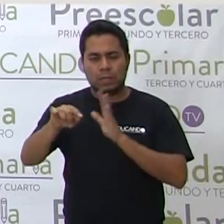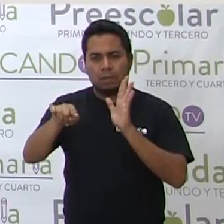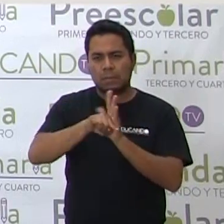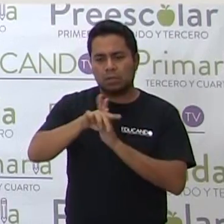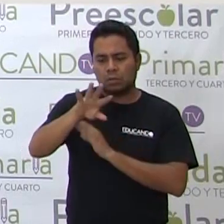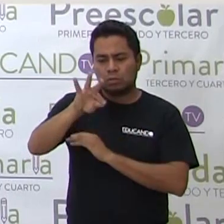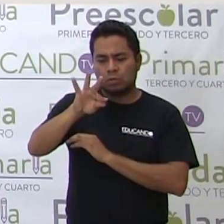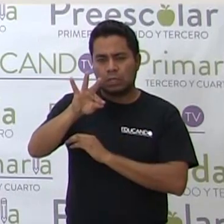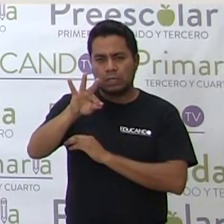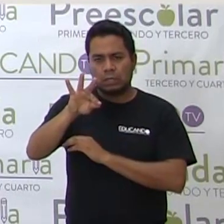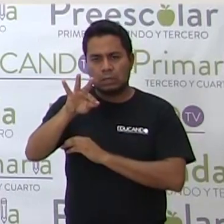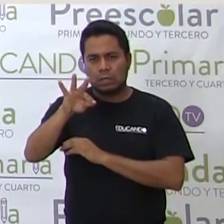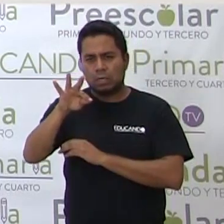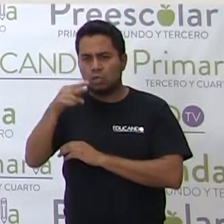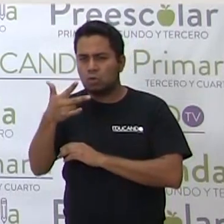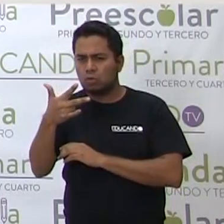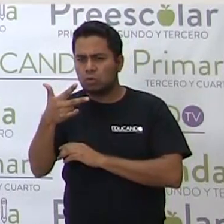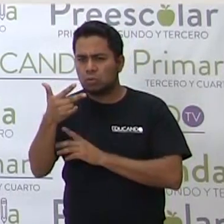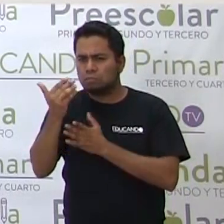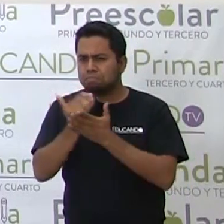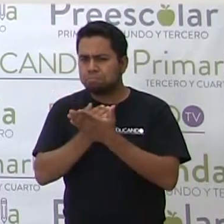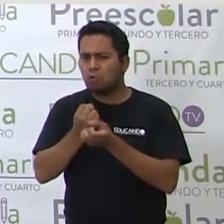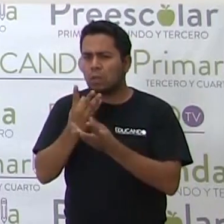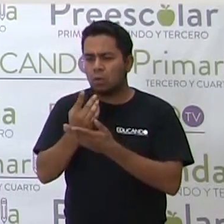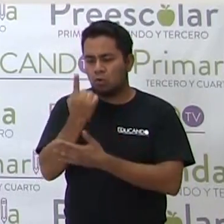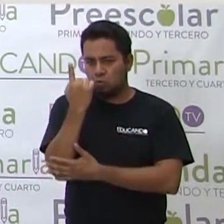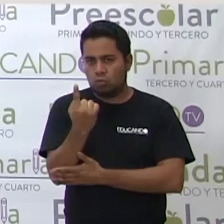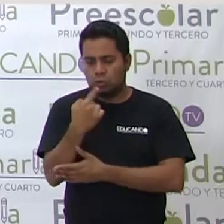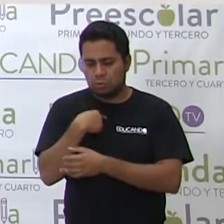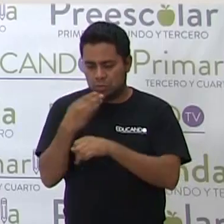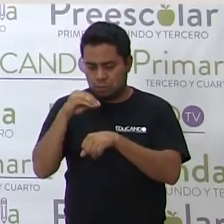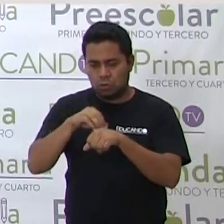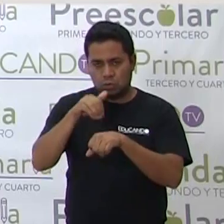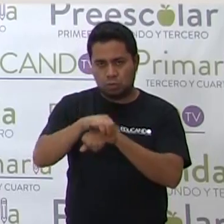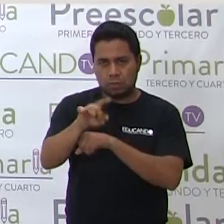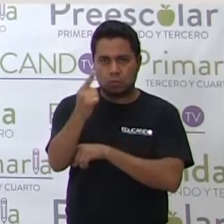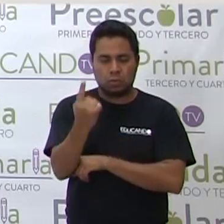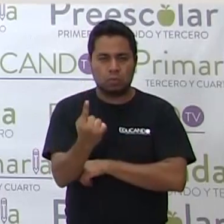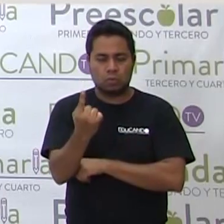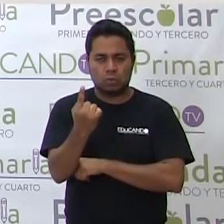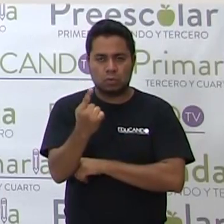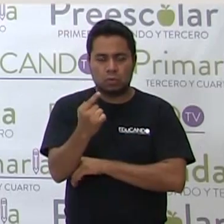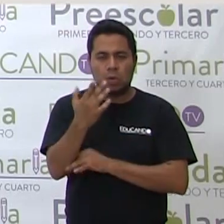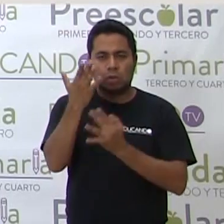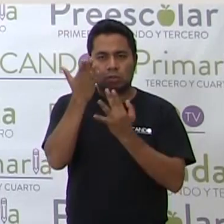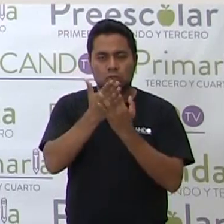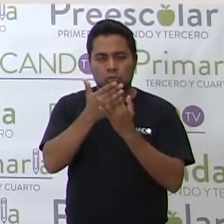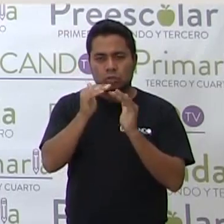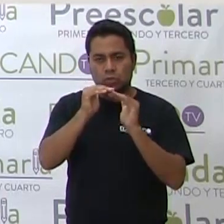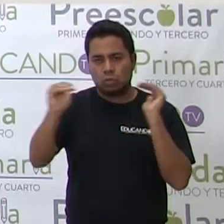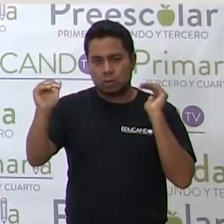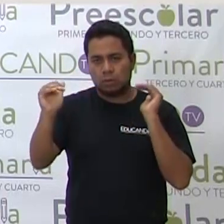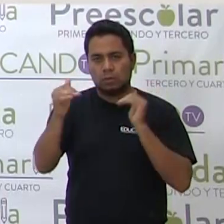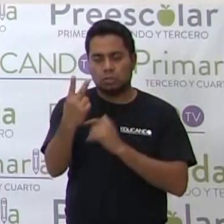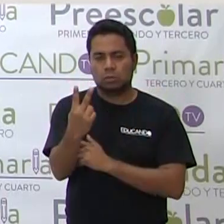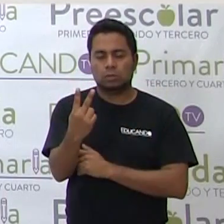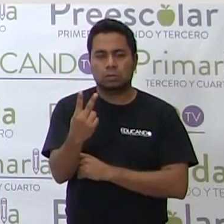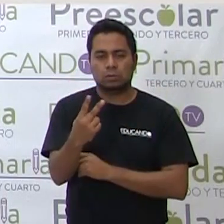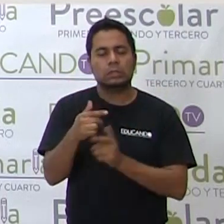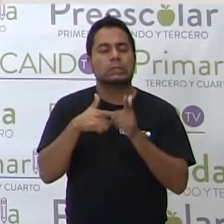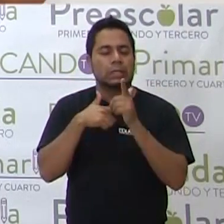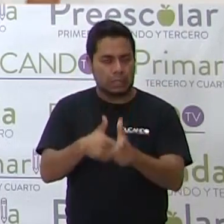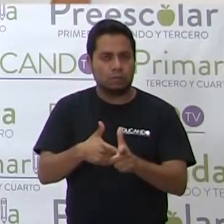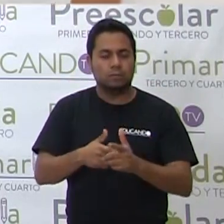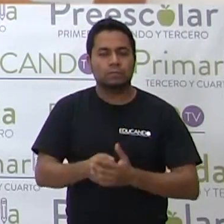48 Cuánto es un sí ponemos el número 1 sobre 2